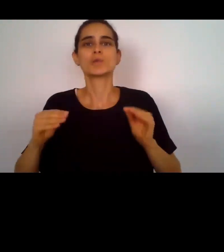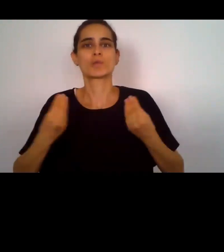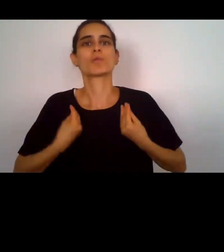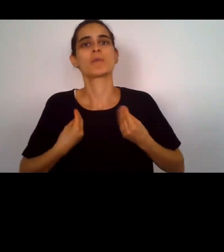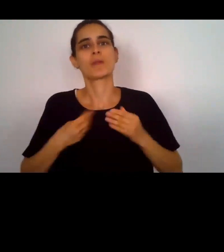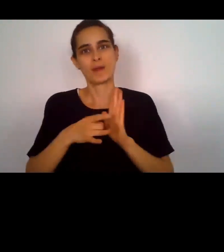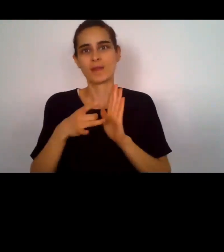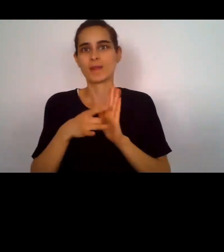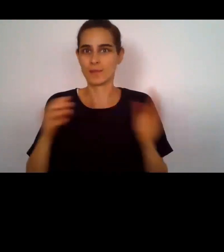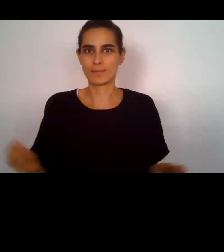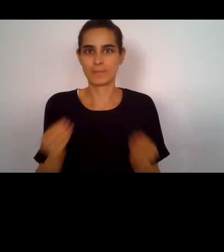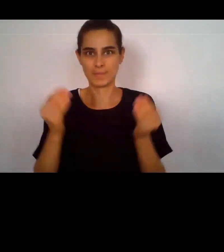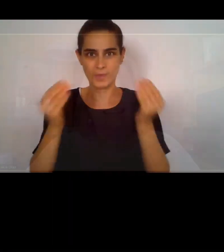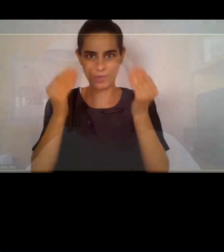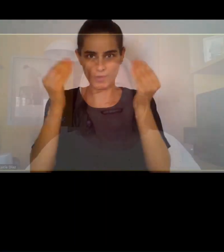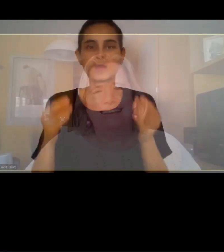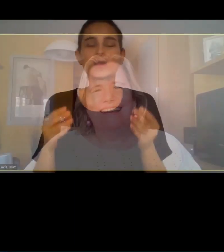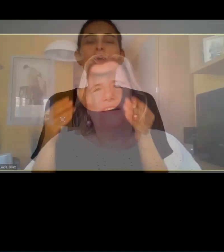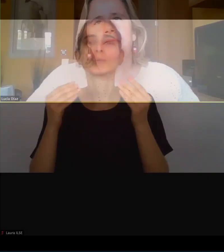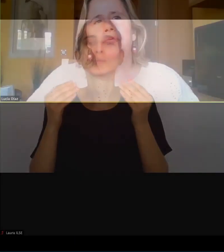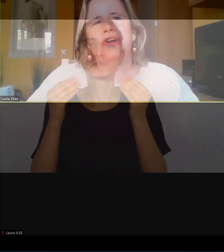Muchísimas gracias.